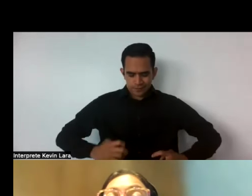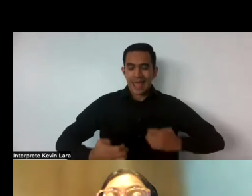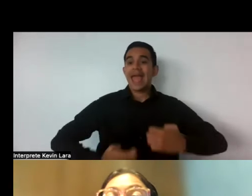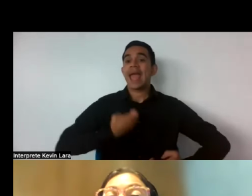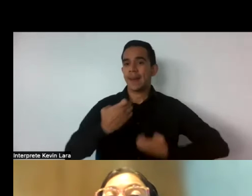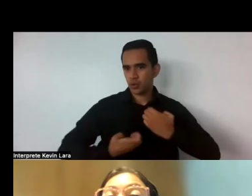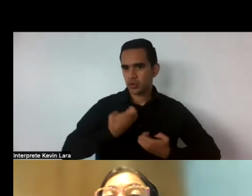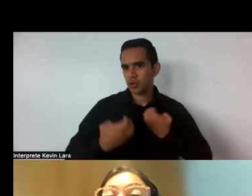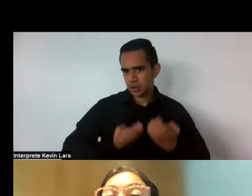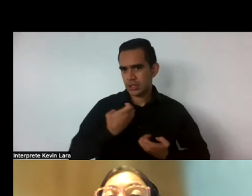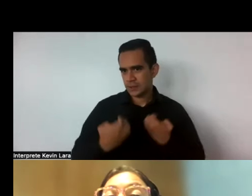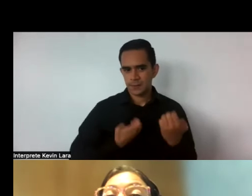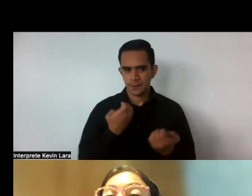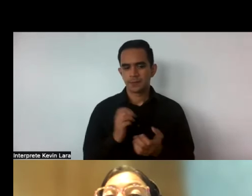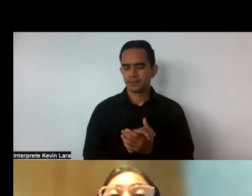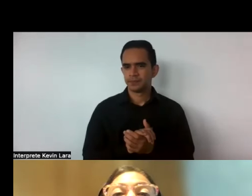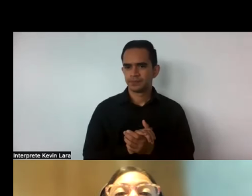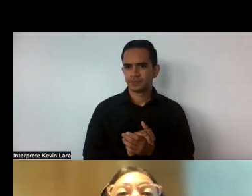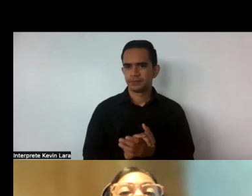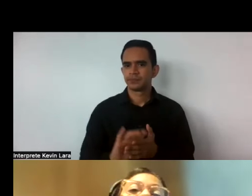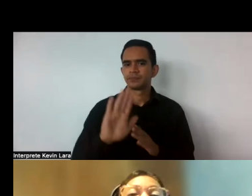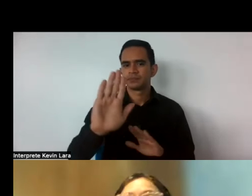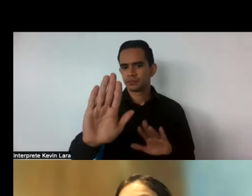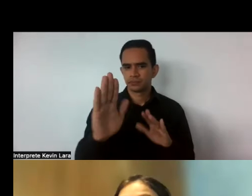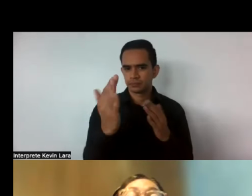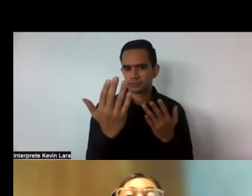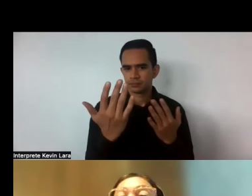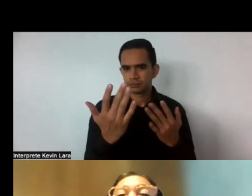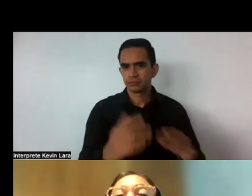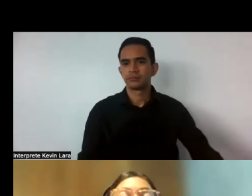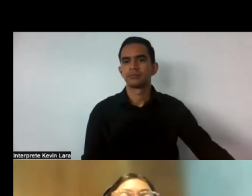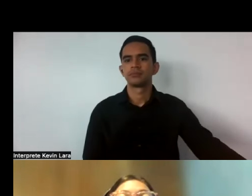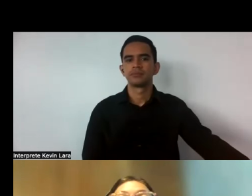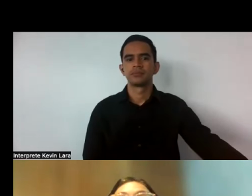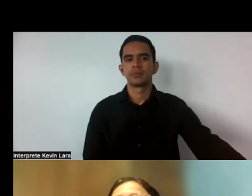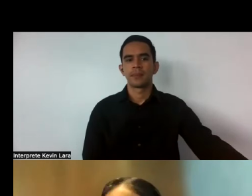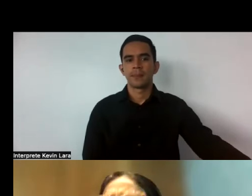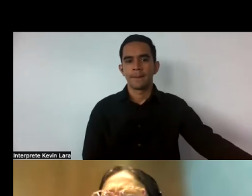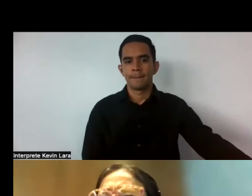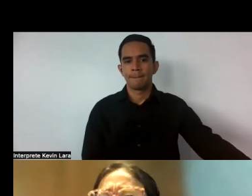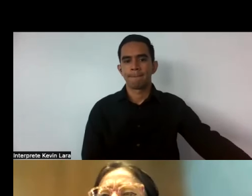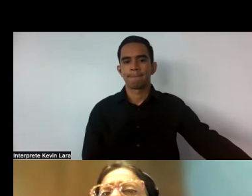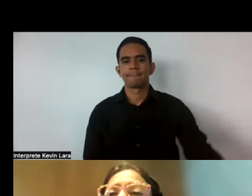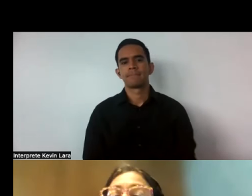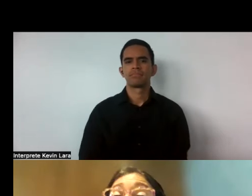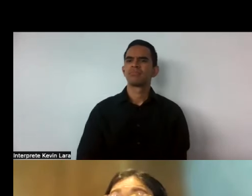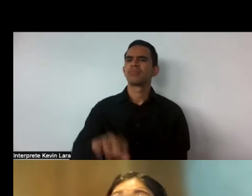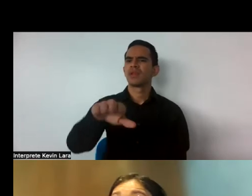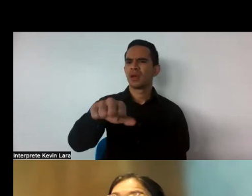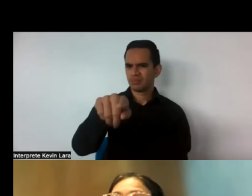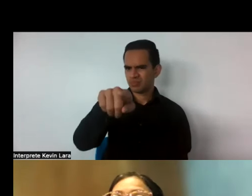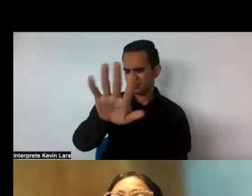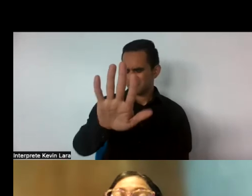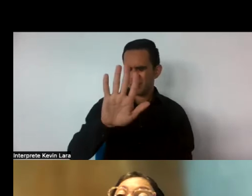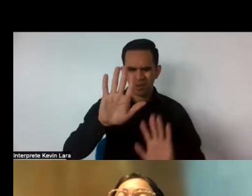Permítanme ver cómo oculto. Ok, no importa. Vamos a ver. ¿Alguna vez ustedes han escuchado, y este